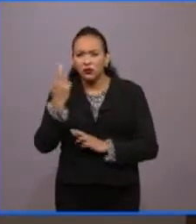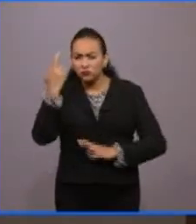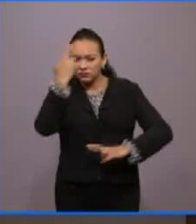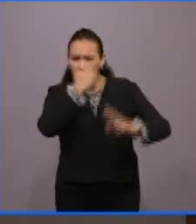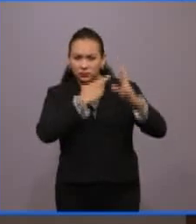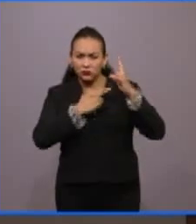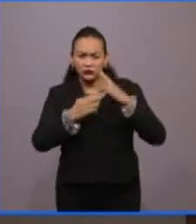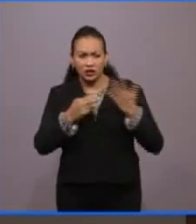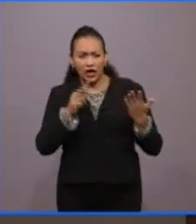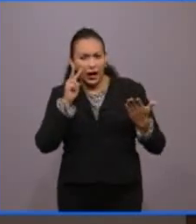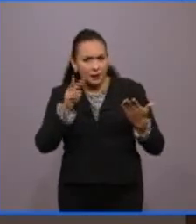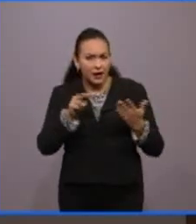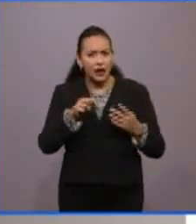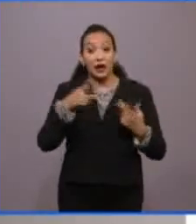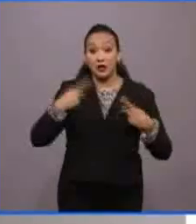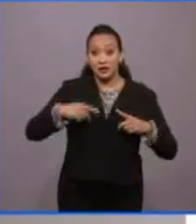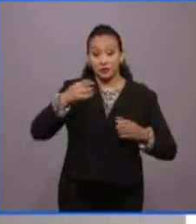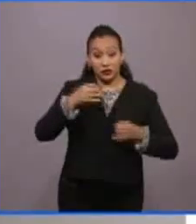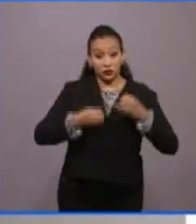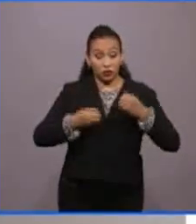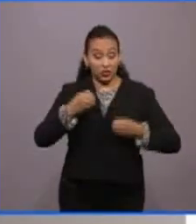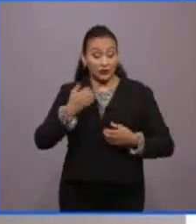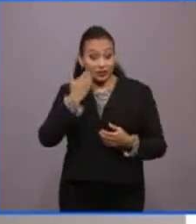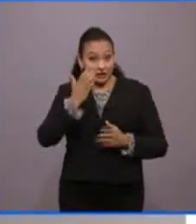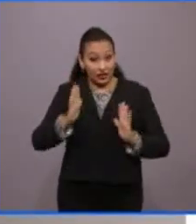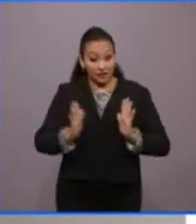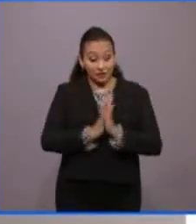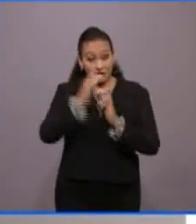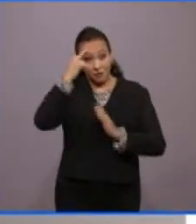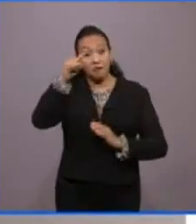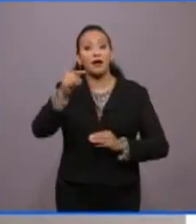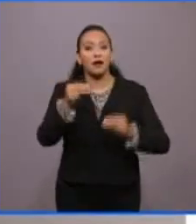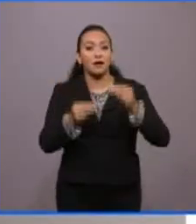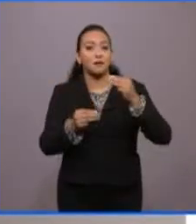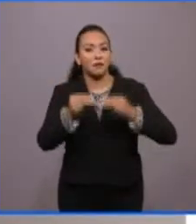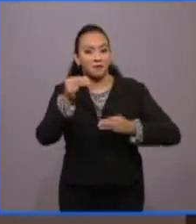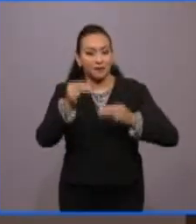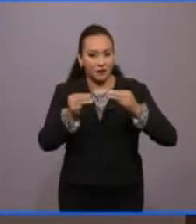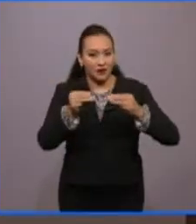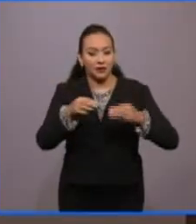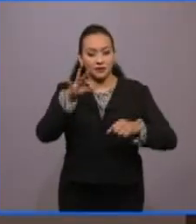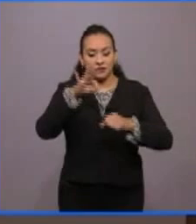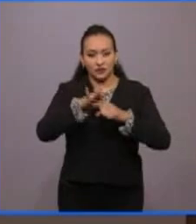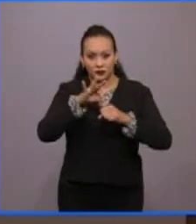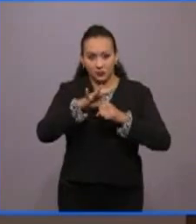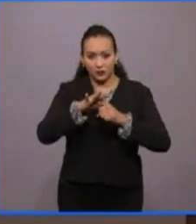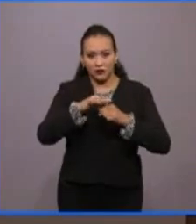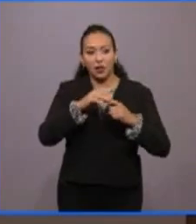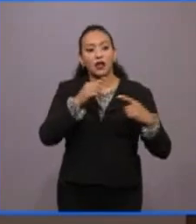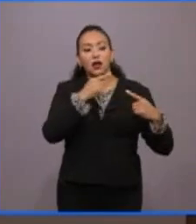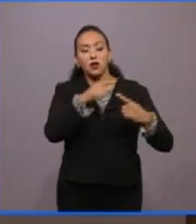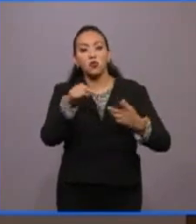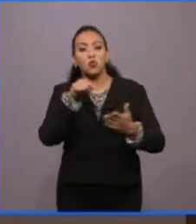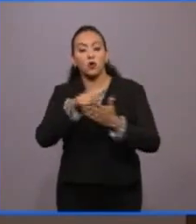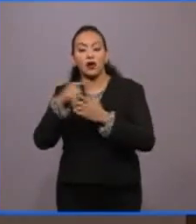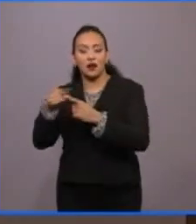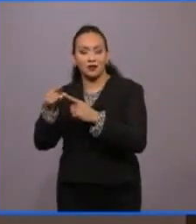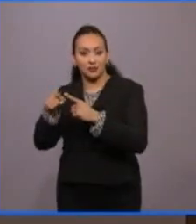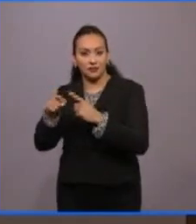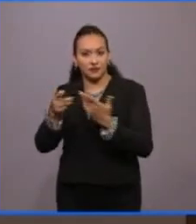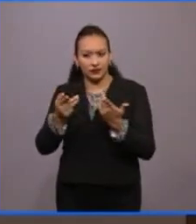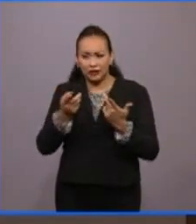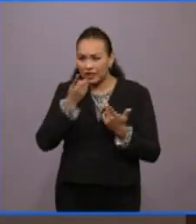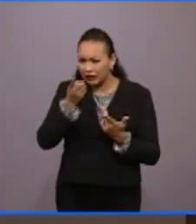idoneidad y elegibilidad de las personas candidatas para ocupar el cargo de magistrado electoral en distintas entidades del